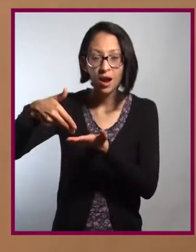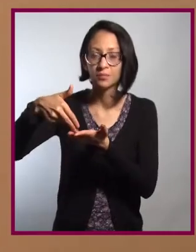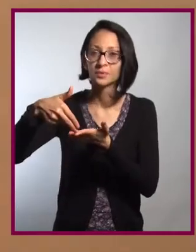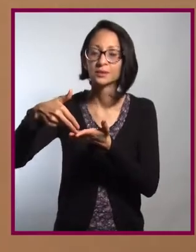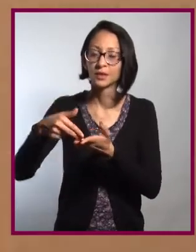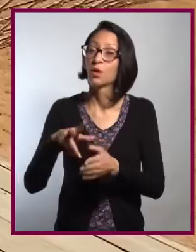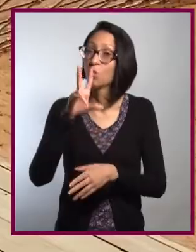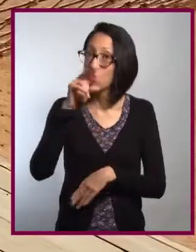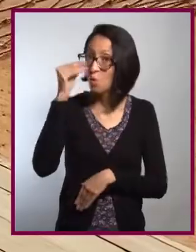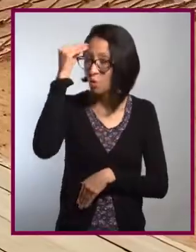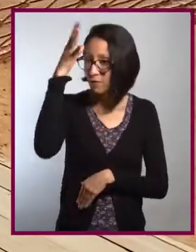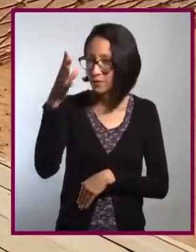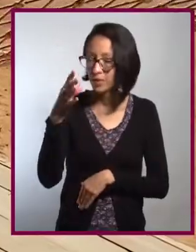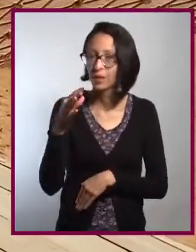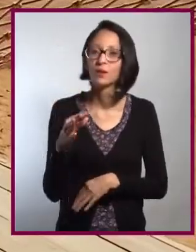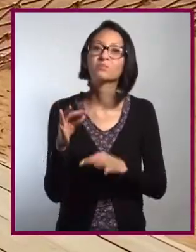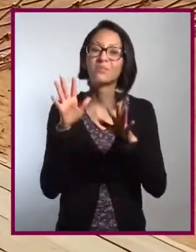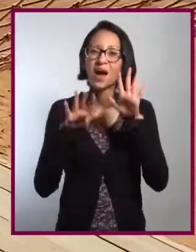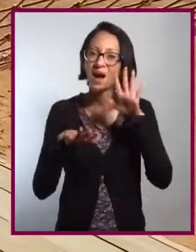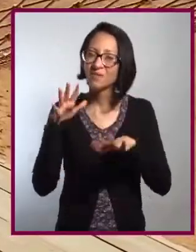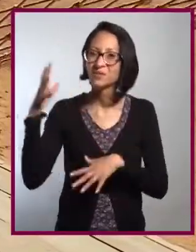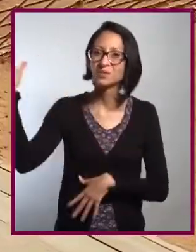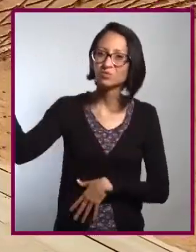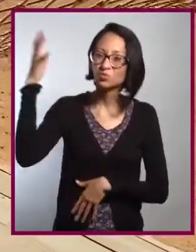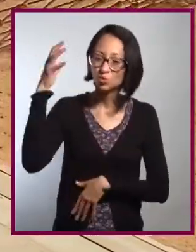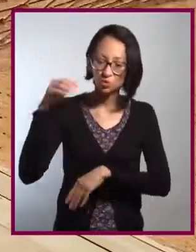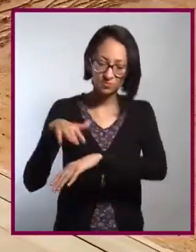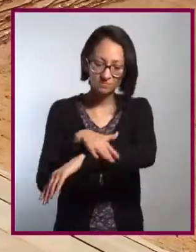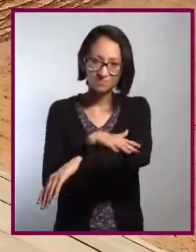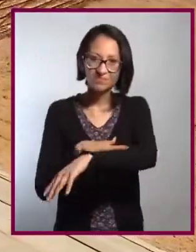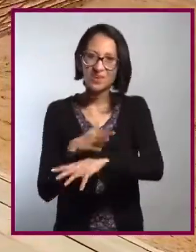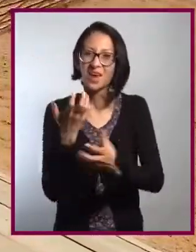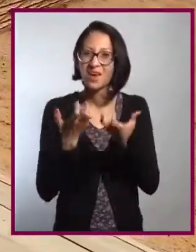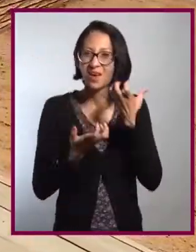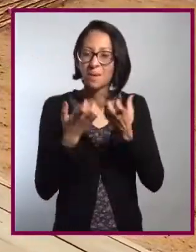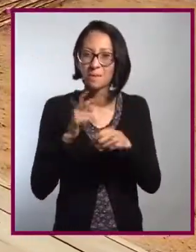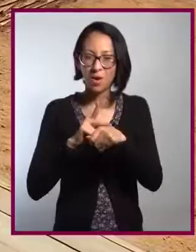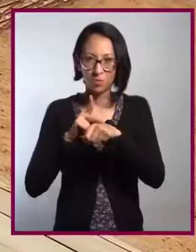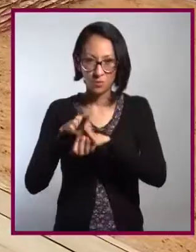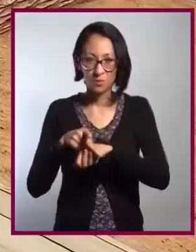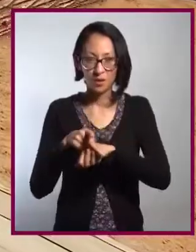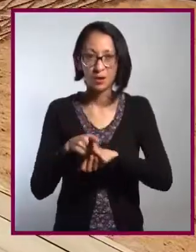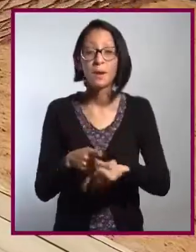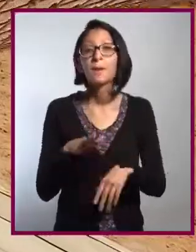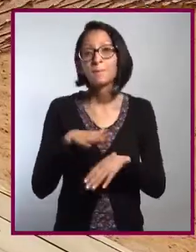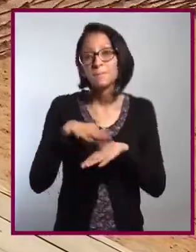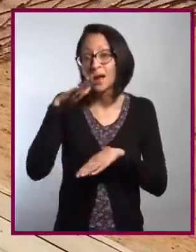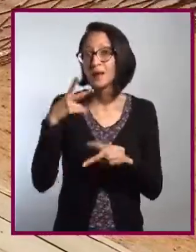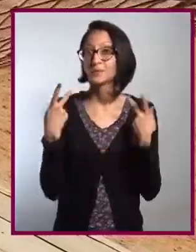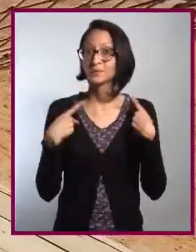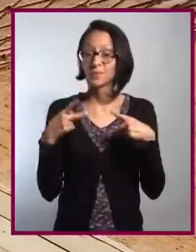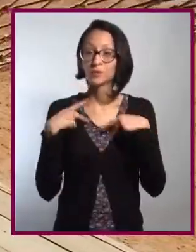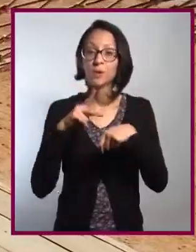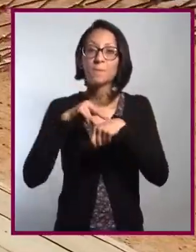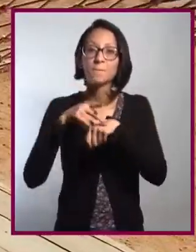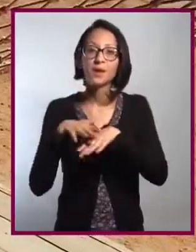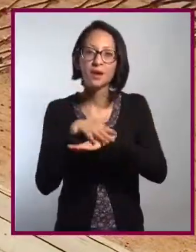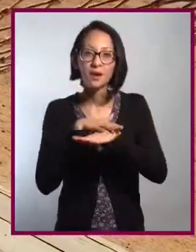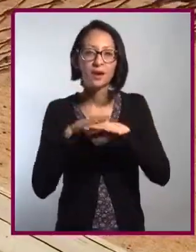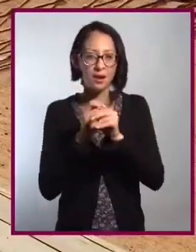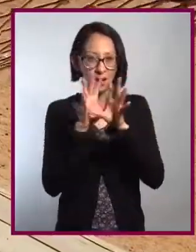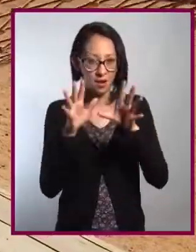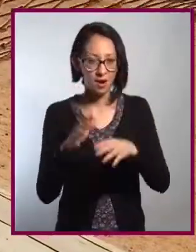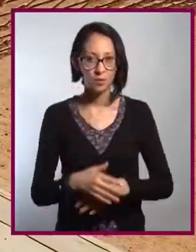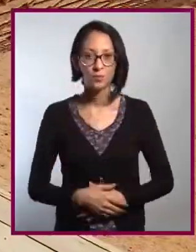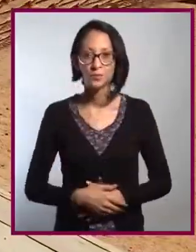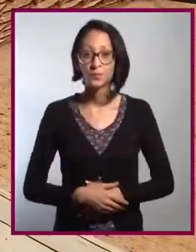rayos ultravioleta puede producir graves quemaduras solares, especialmente en personas de piel clara. A